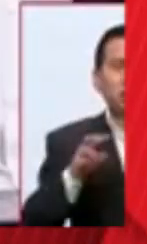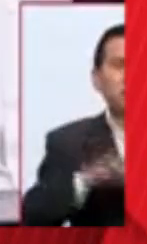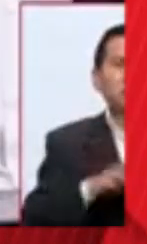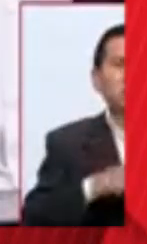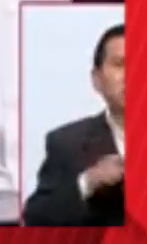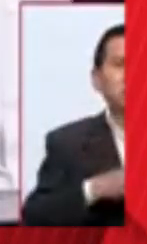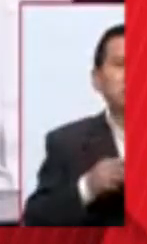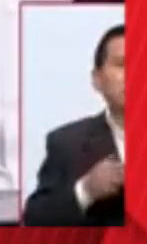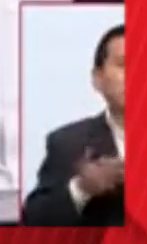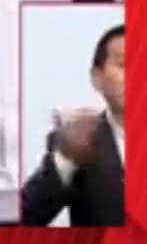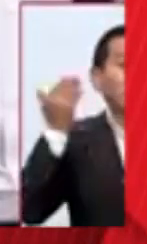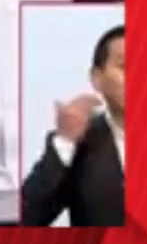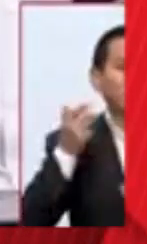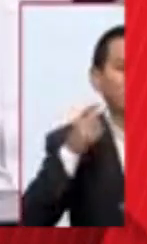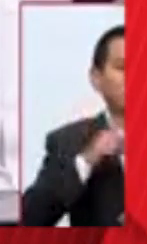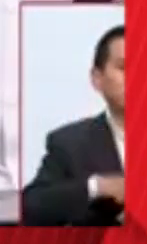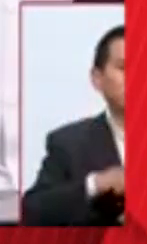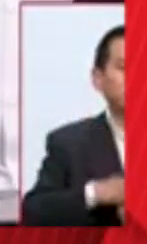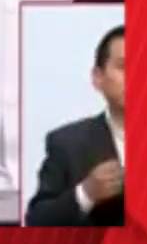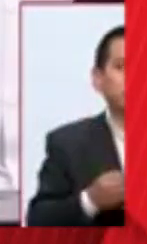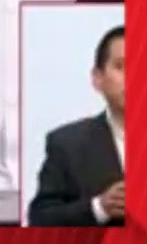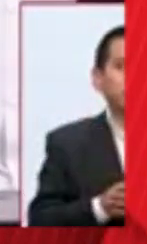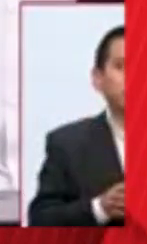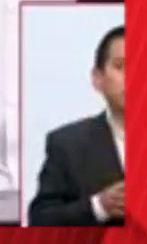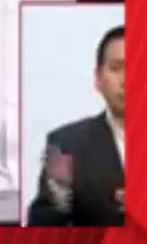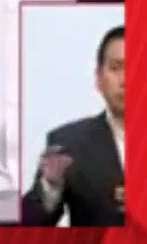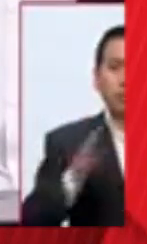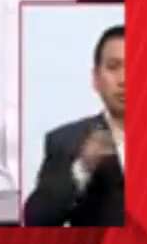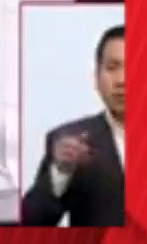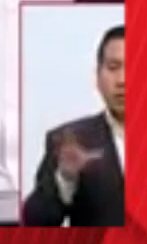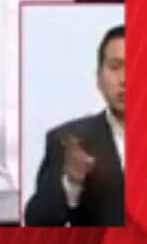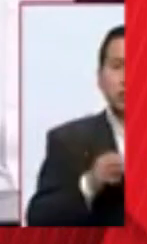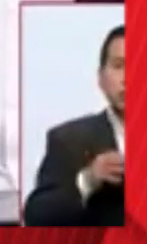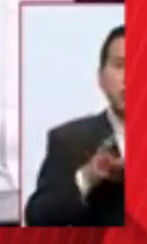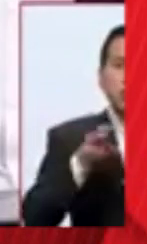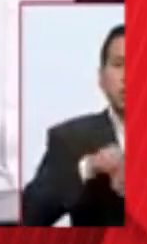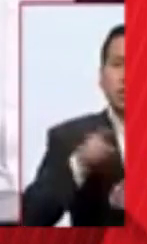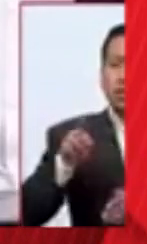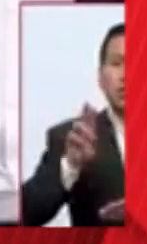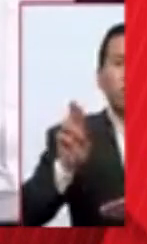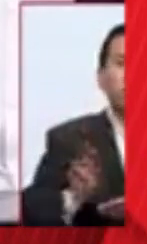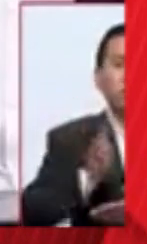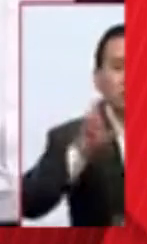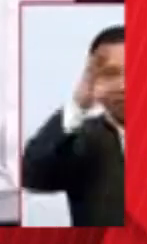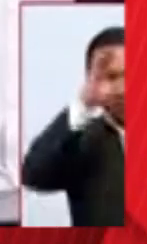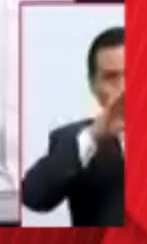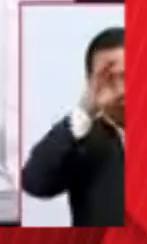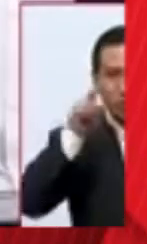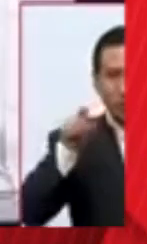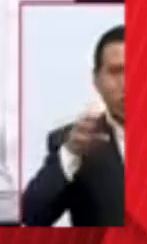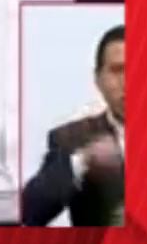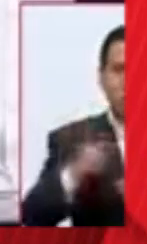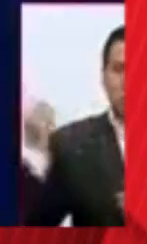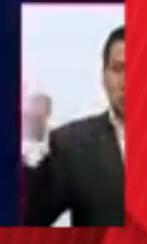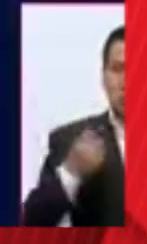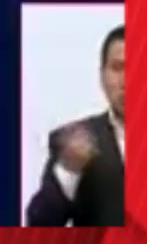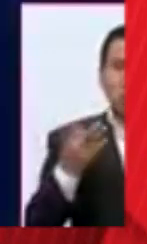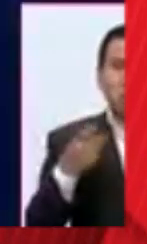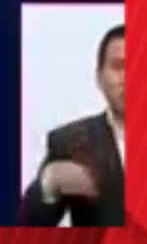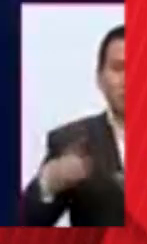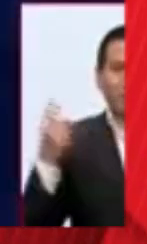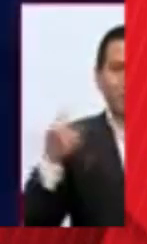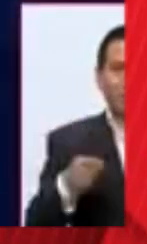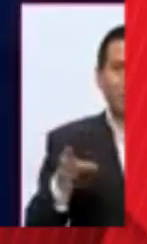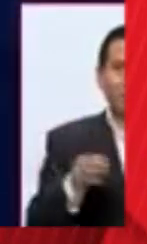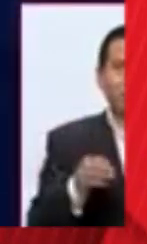lo que significa ese momento. Se habló de la reunión allá en la Universidad Católica donde participaron varios actores